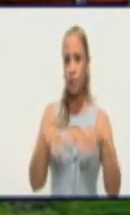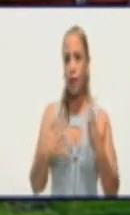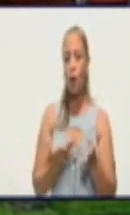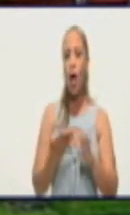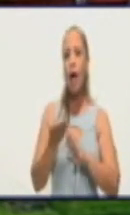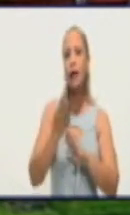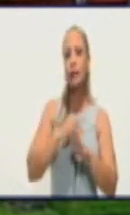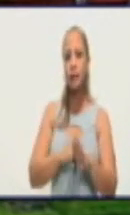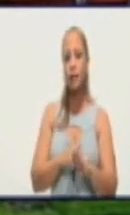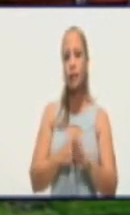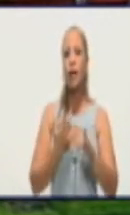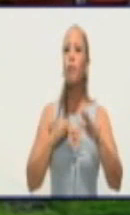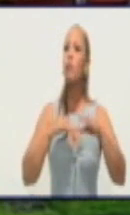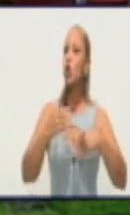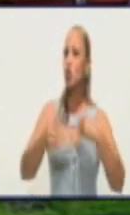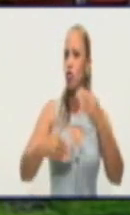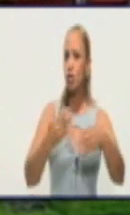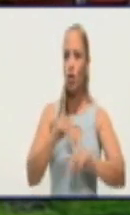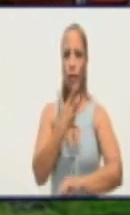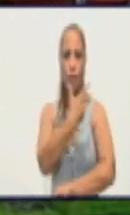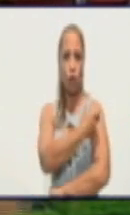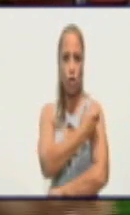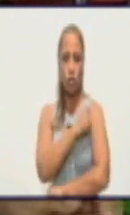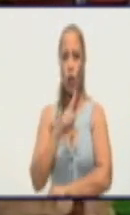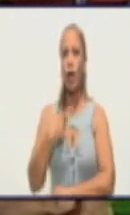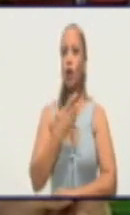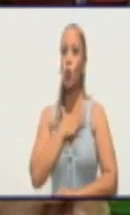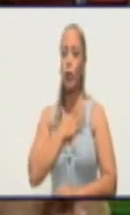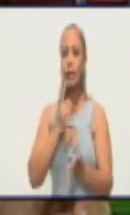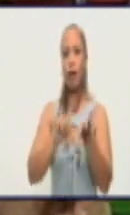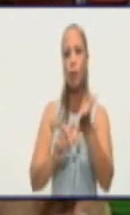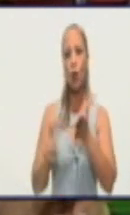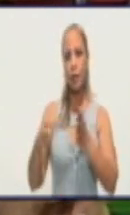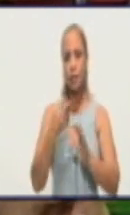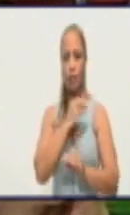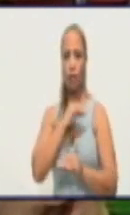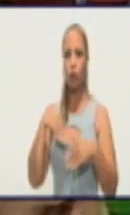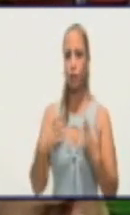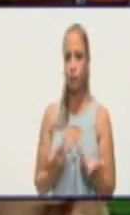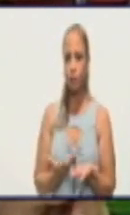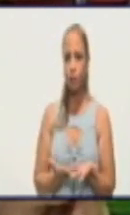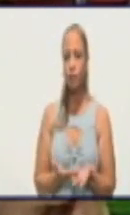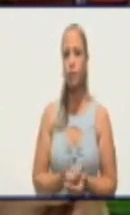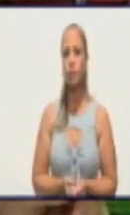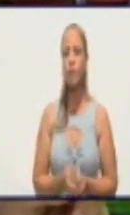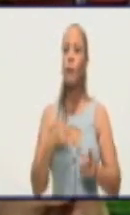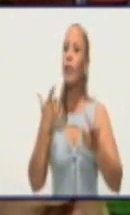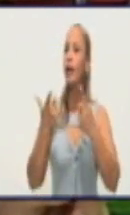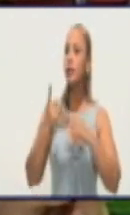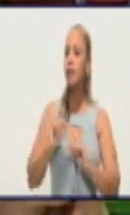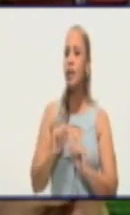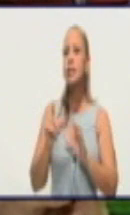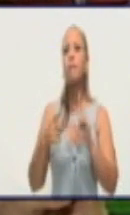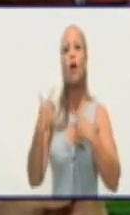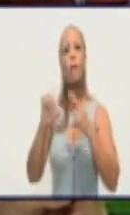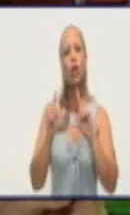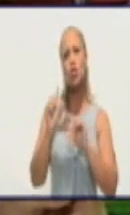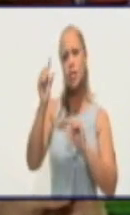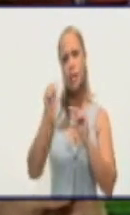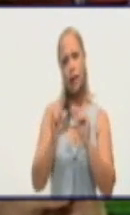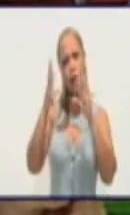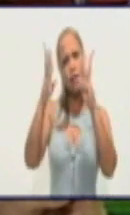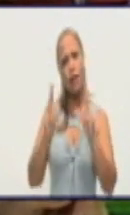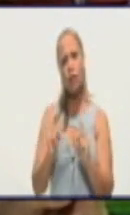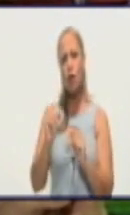pausa sobre el proceso de vacunación en nuestra provincia. Doctora, ayer se daban las estadísticas que cerca de 1 millón de cubanos ya